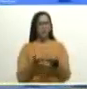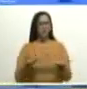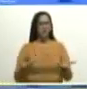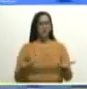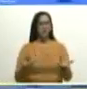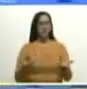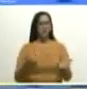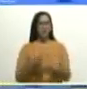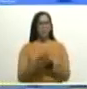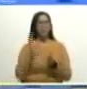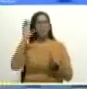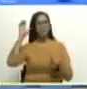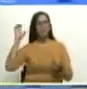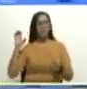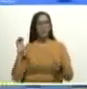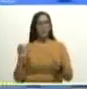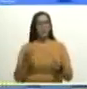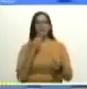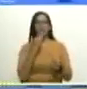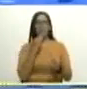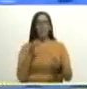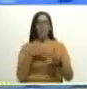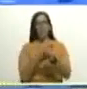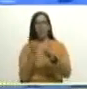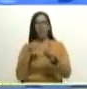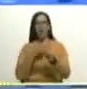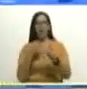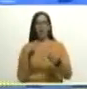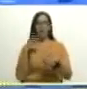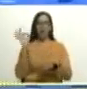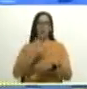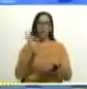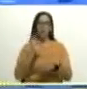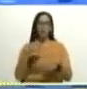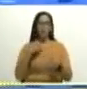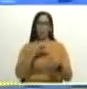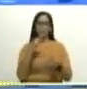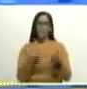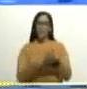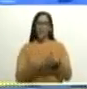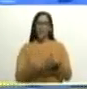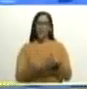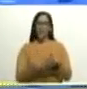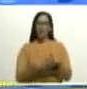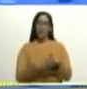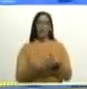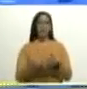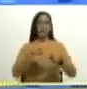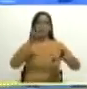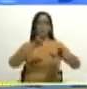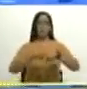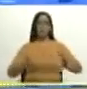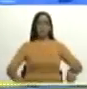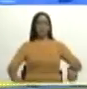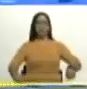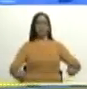¿Qué pasa en esos países si alguien evade impuestos? ¿Ah? ¿La silla eléctrica?